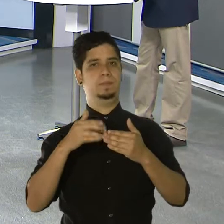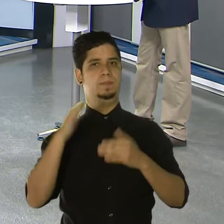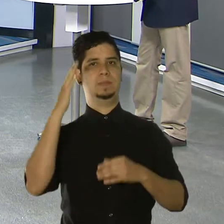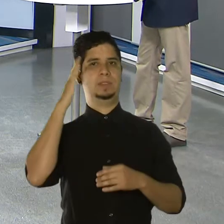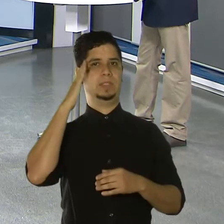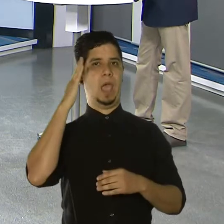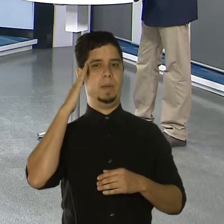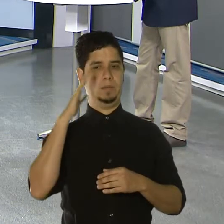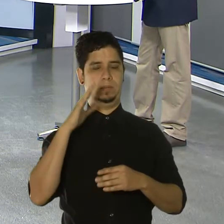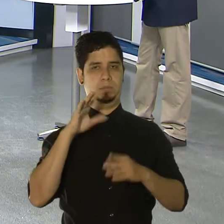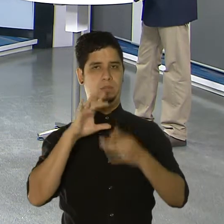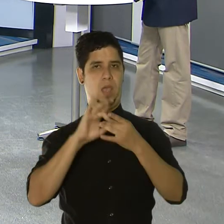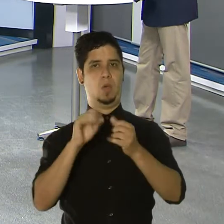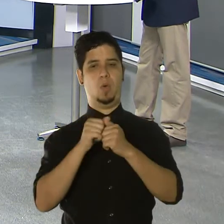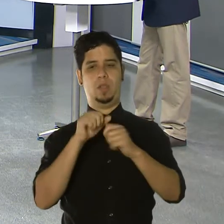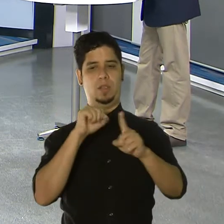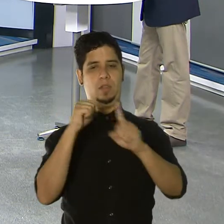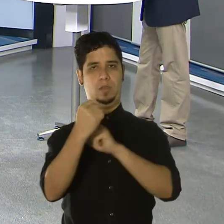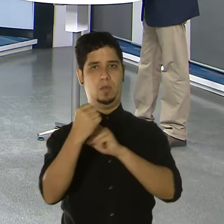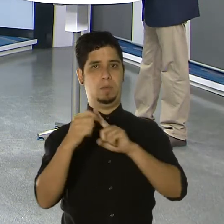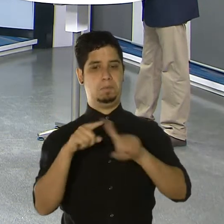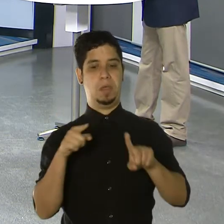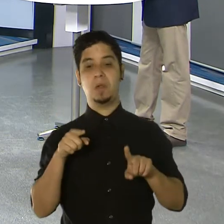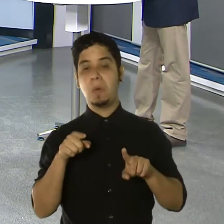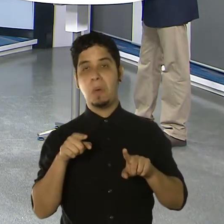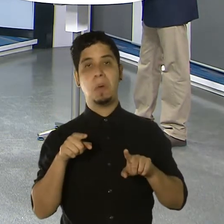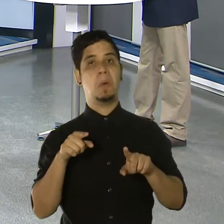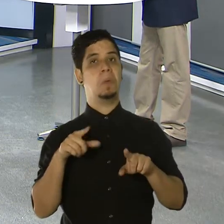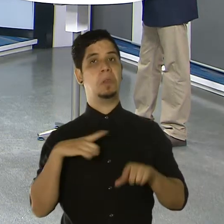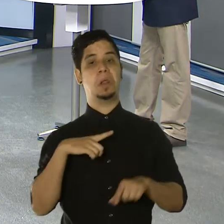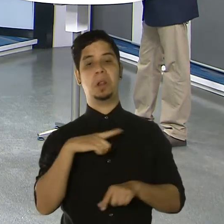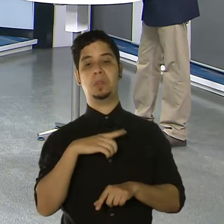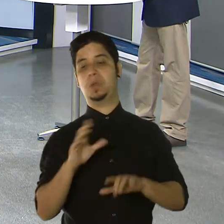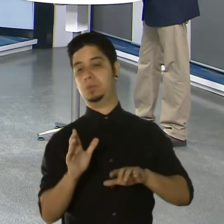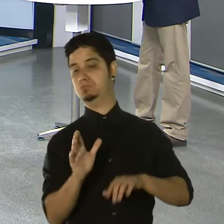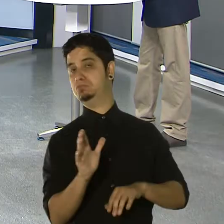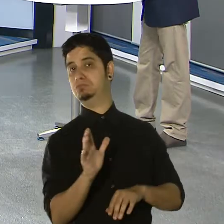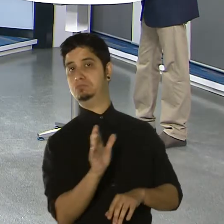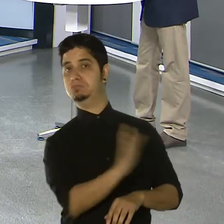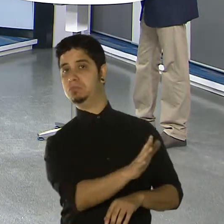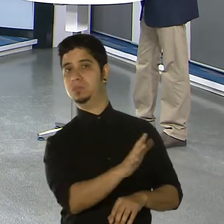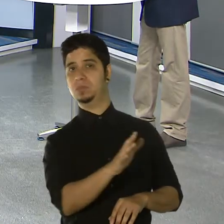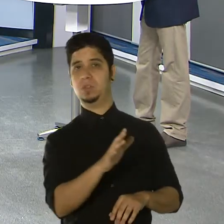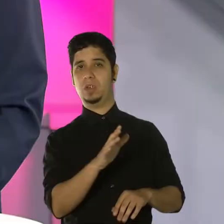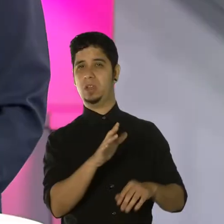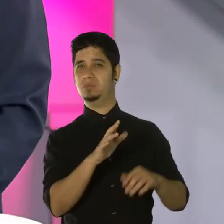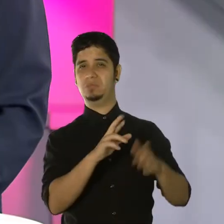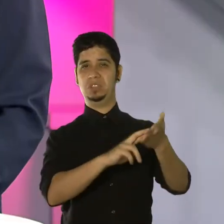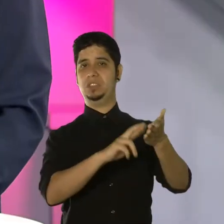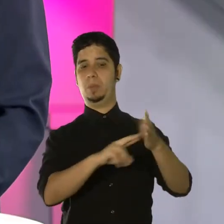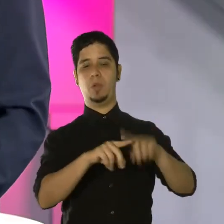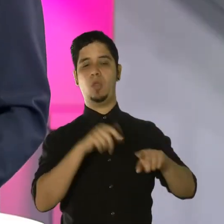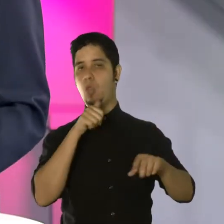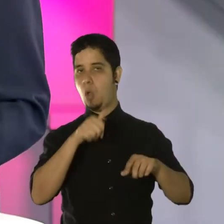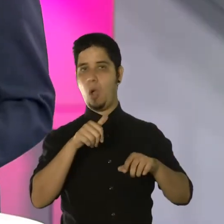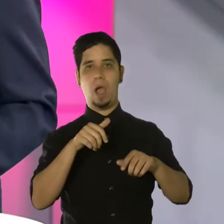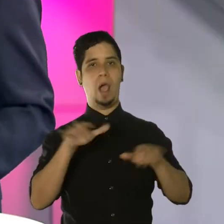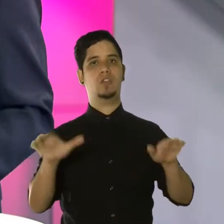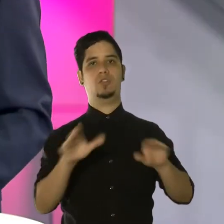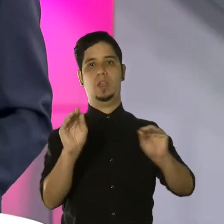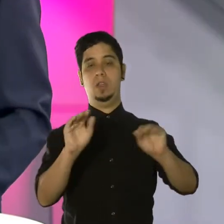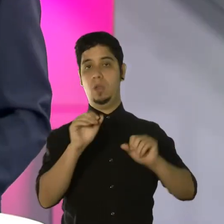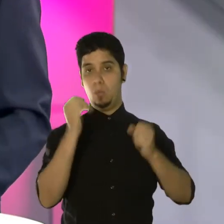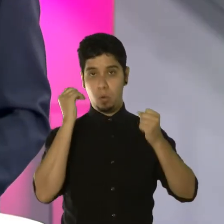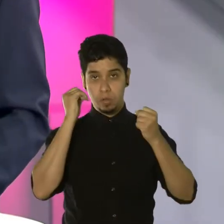esta situación, pero se ha quedado en la legislatura como simplemente un estudio, un análisis. Se ha llevado mucho insumo